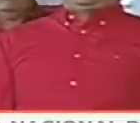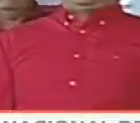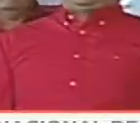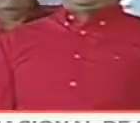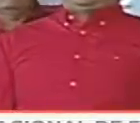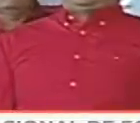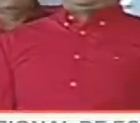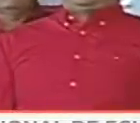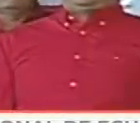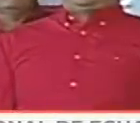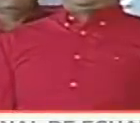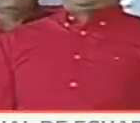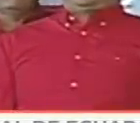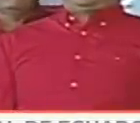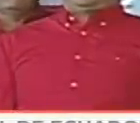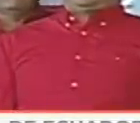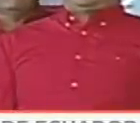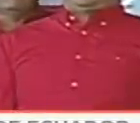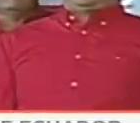de Venezuela